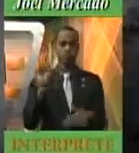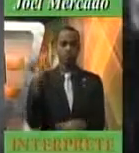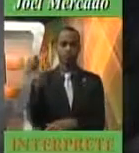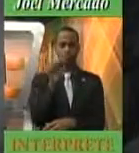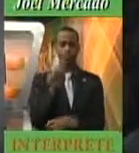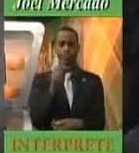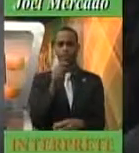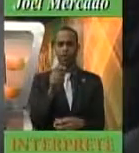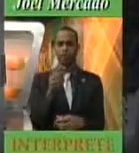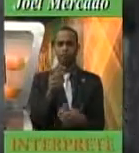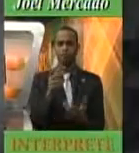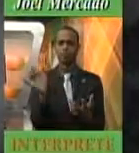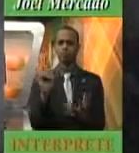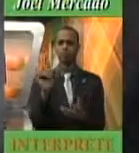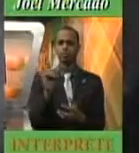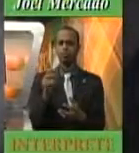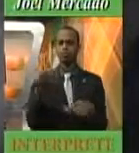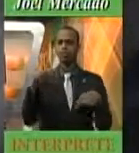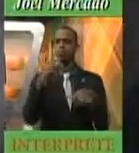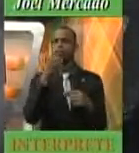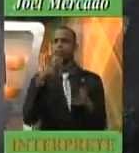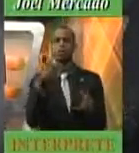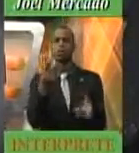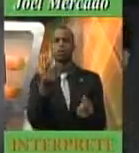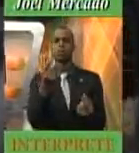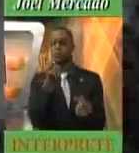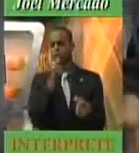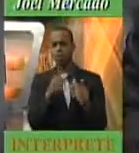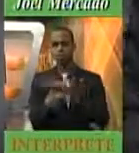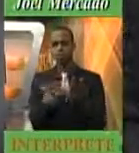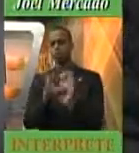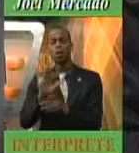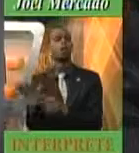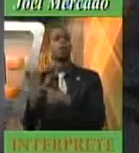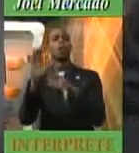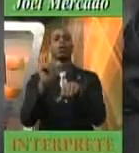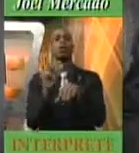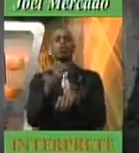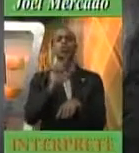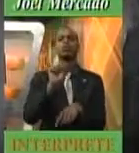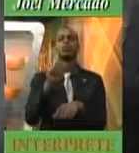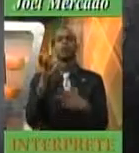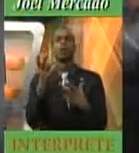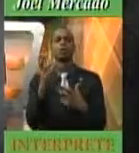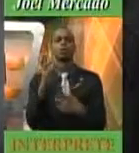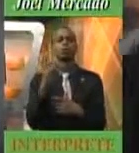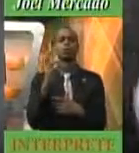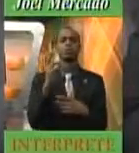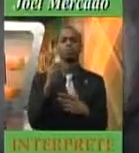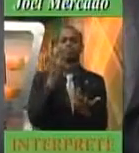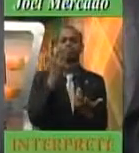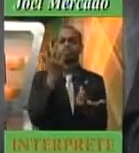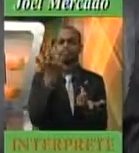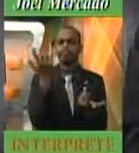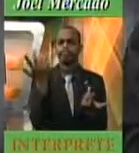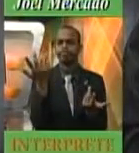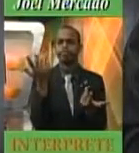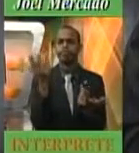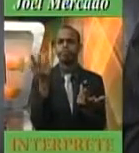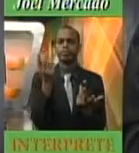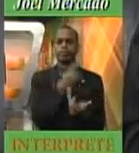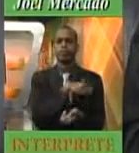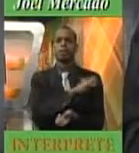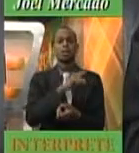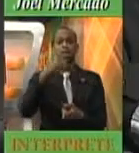del escondite para mandarlo, por ejemplo, a España o a Estados Unidos, a un centro de eso, abandonado del amor,